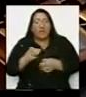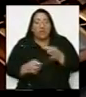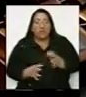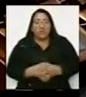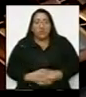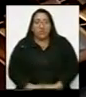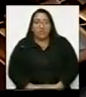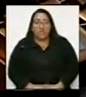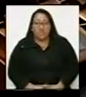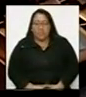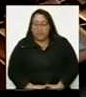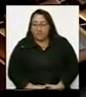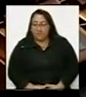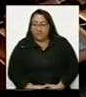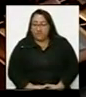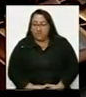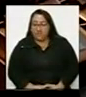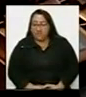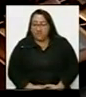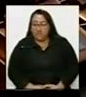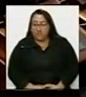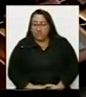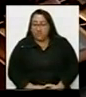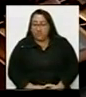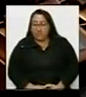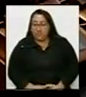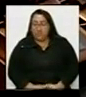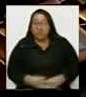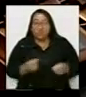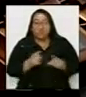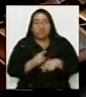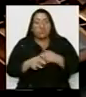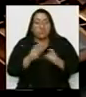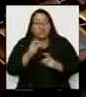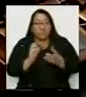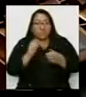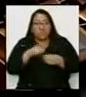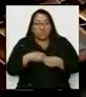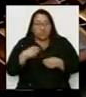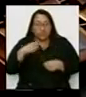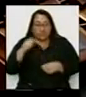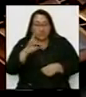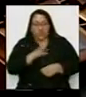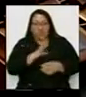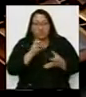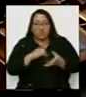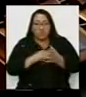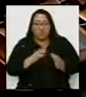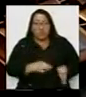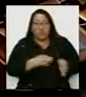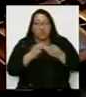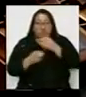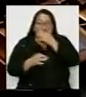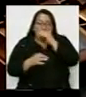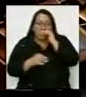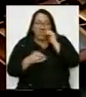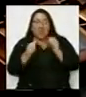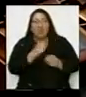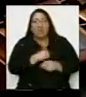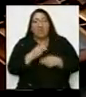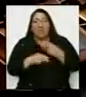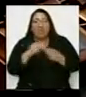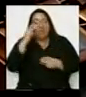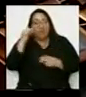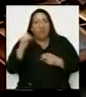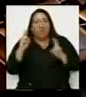de Justicia, así como que los aspirantes y jueces y fiscales deben pasar por un curso de la Academia Nacional de la